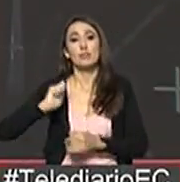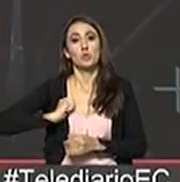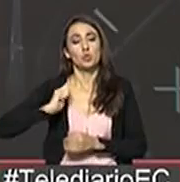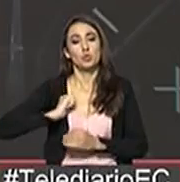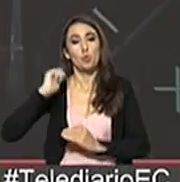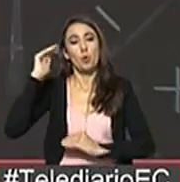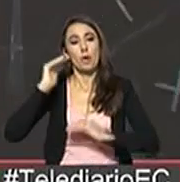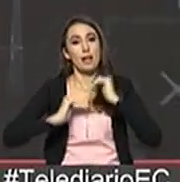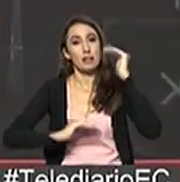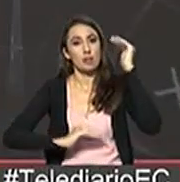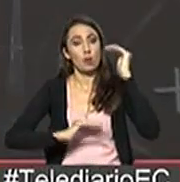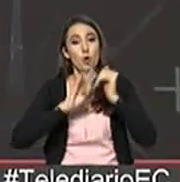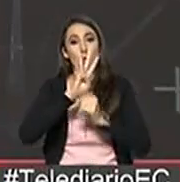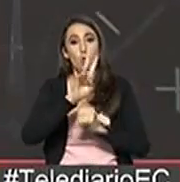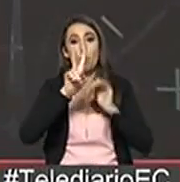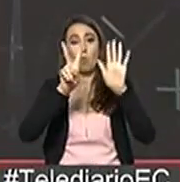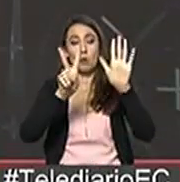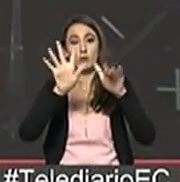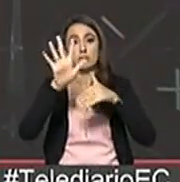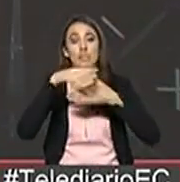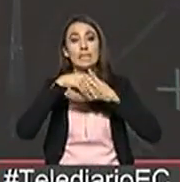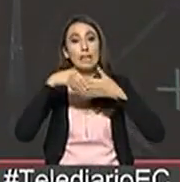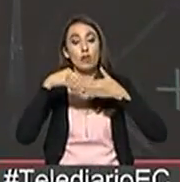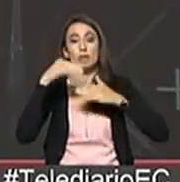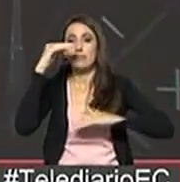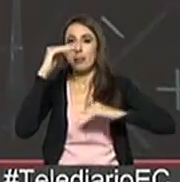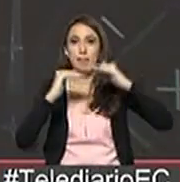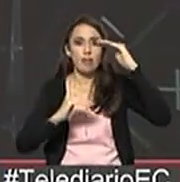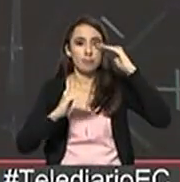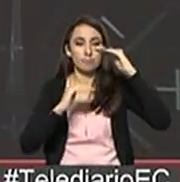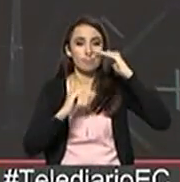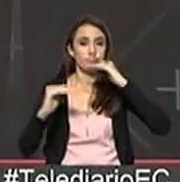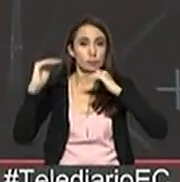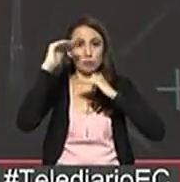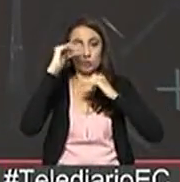trabajadores, equivalente a $475,